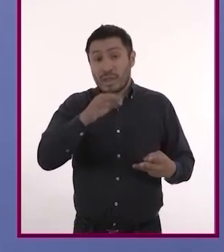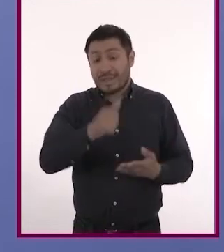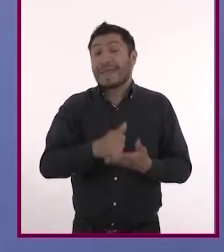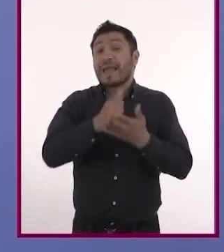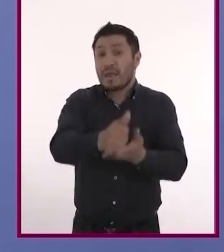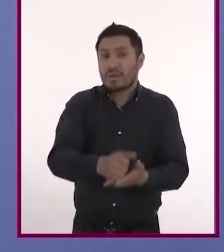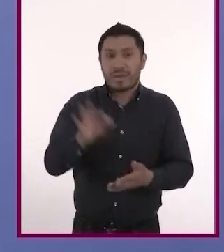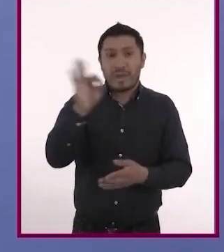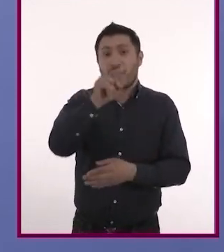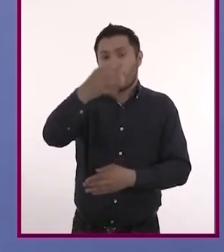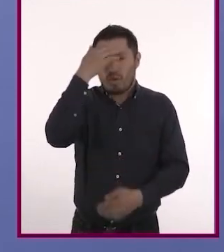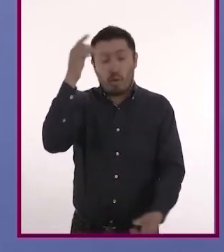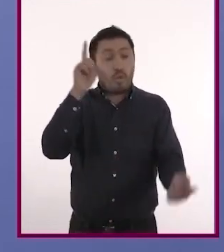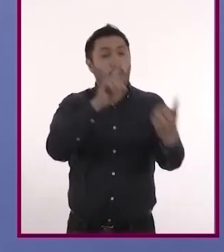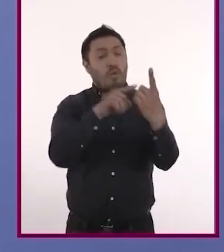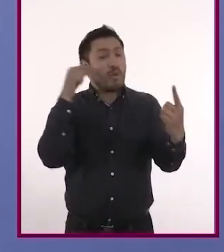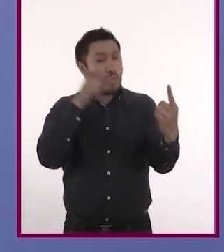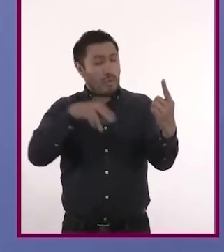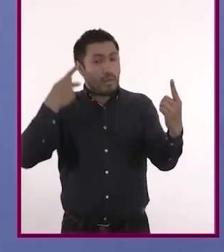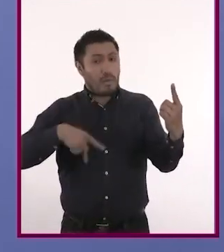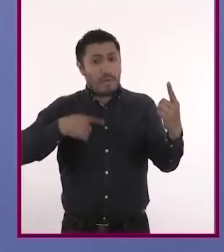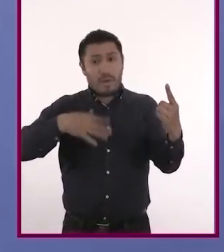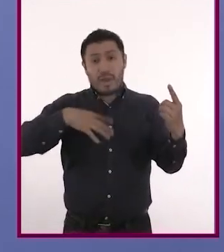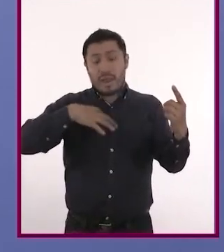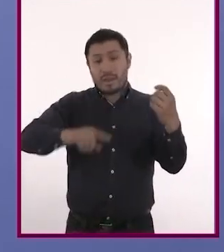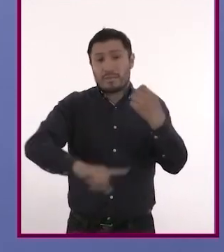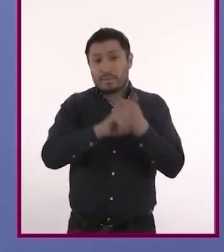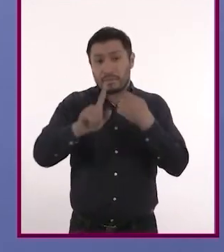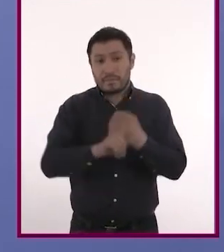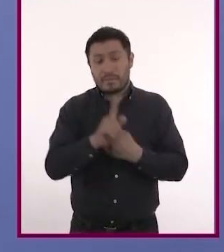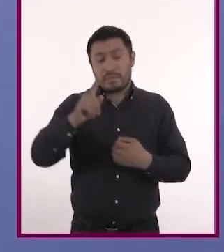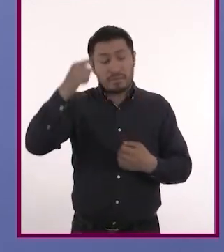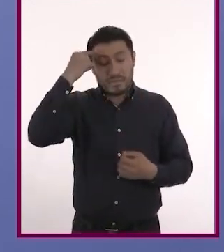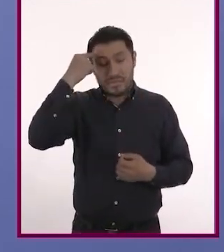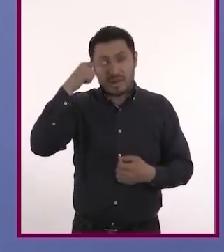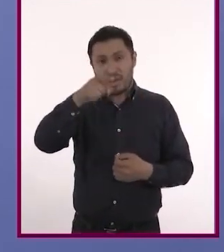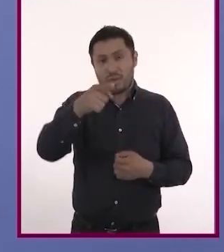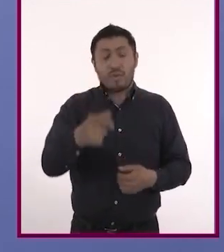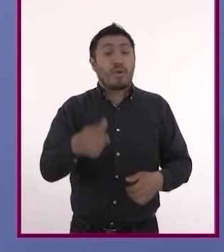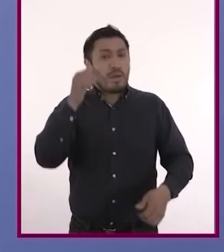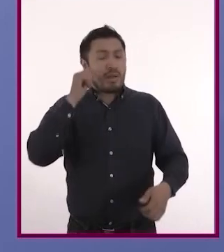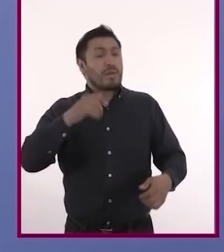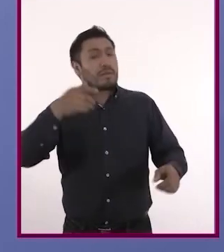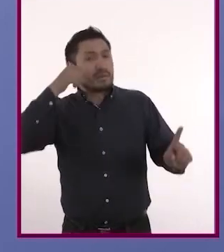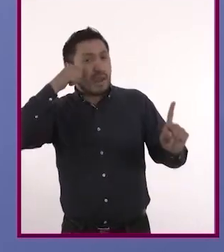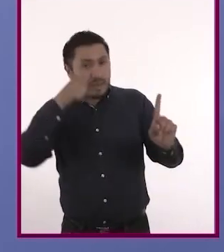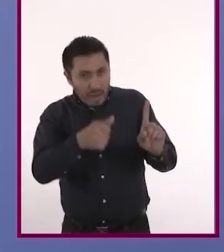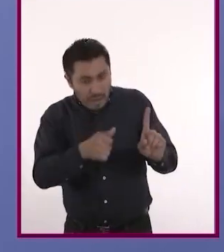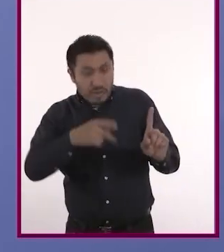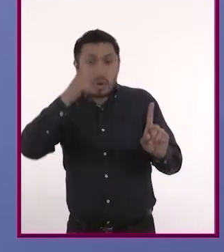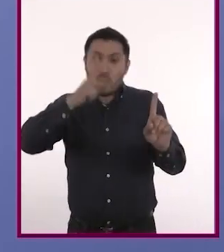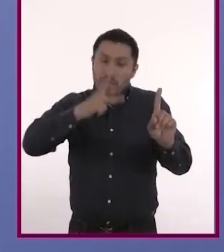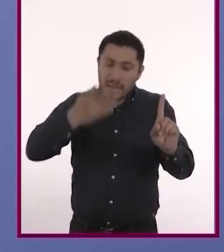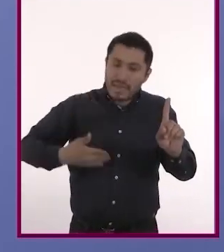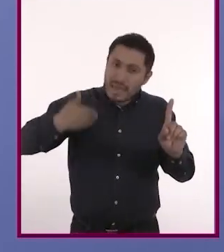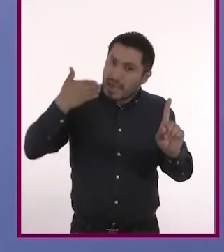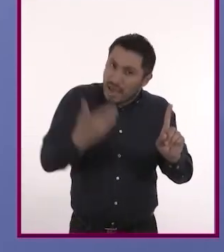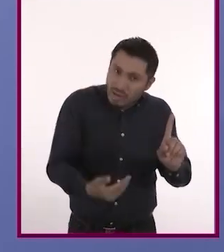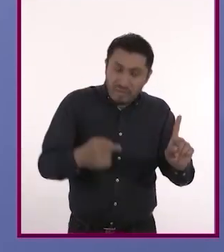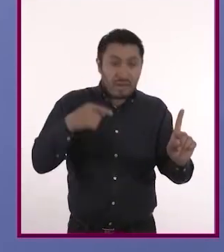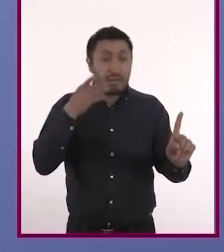Si conoces a alguien que tenga algún trastorno mental, sé empático. Escucha sin juzgar lo que la persona siente y necesita.